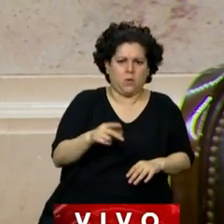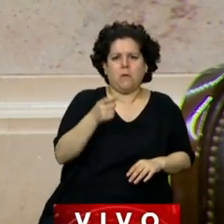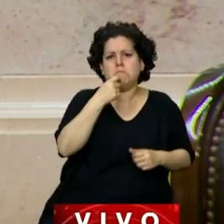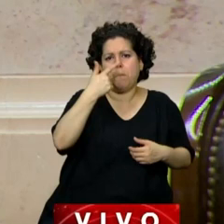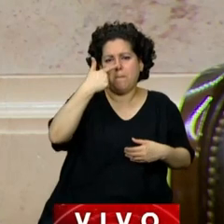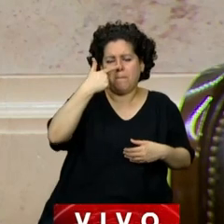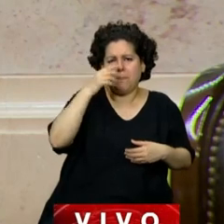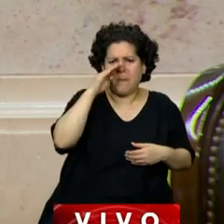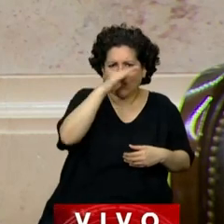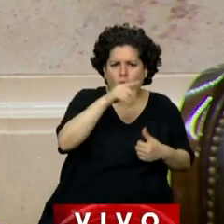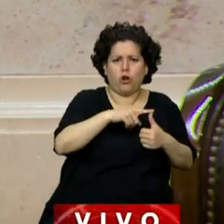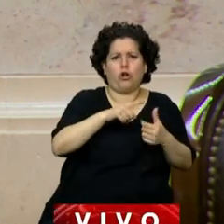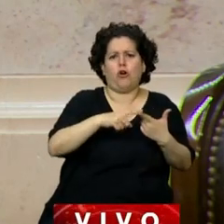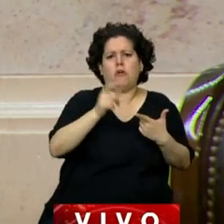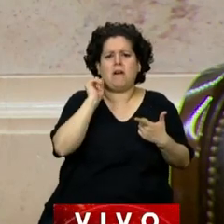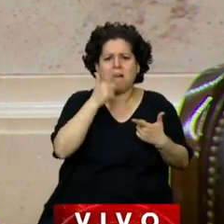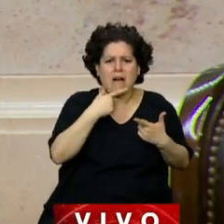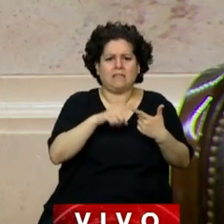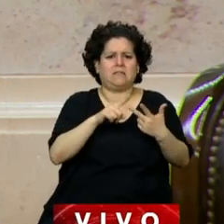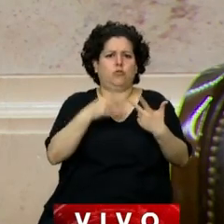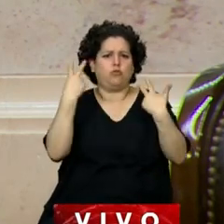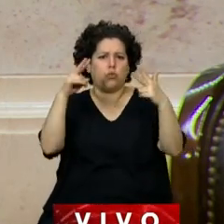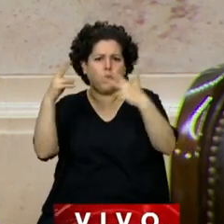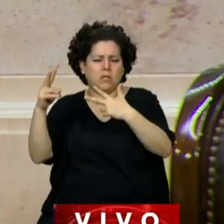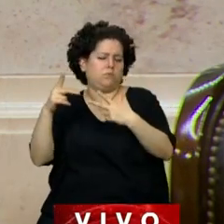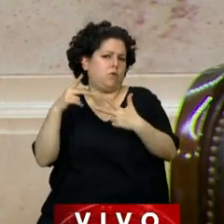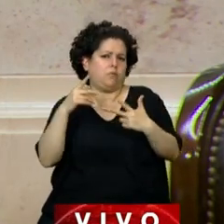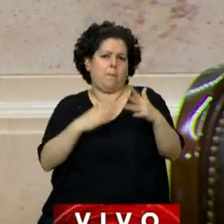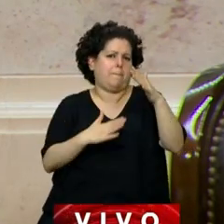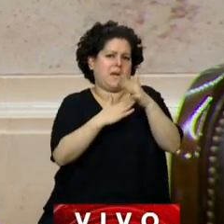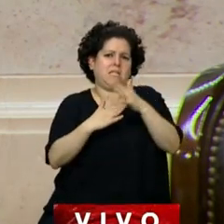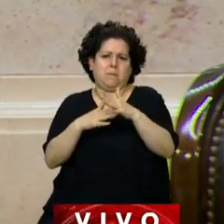petróleo, gas y el turismo.